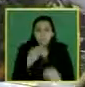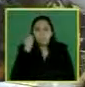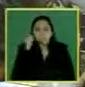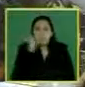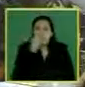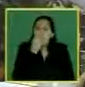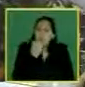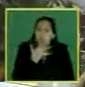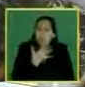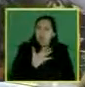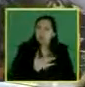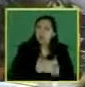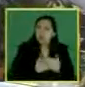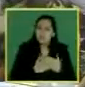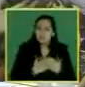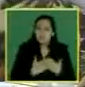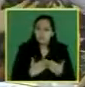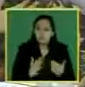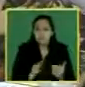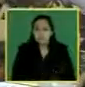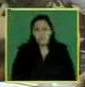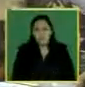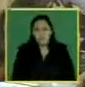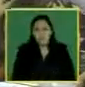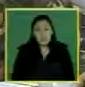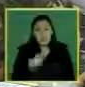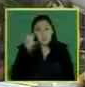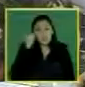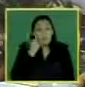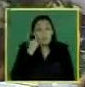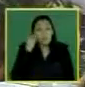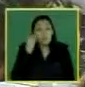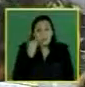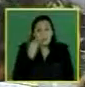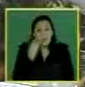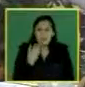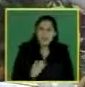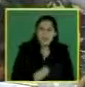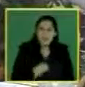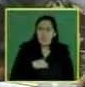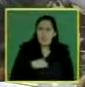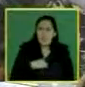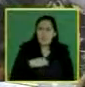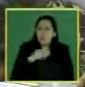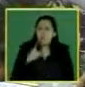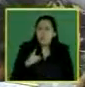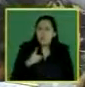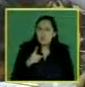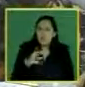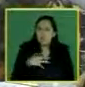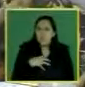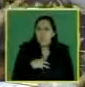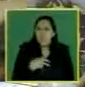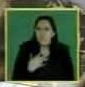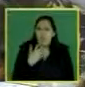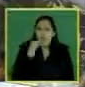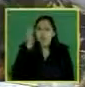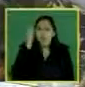buena voluntad, decía que era un gran absurdo optar por quienes no tienen capacidades